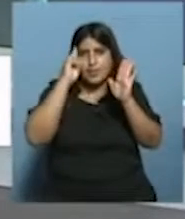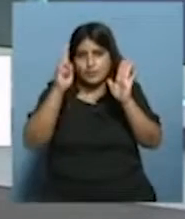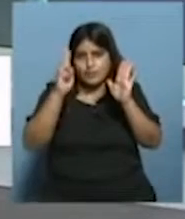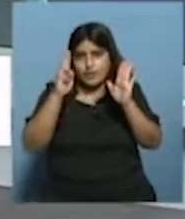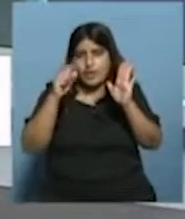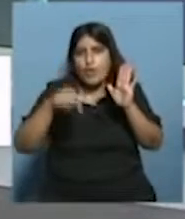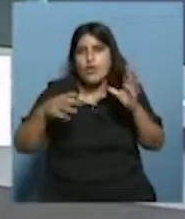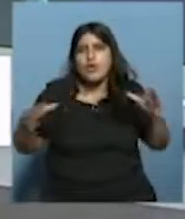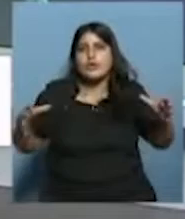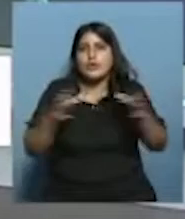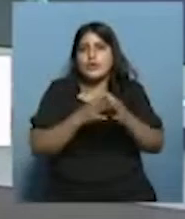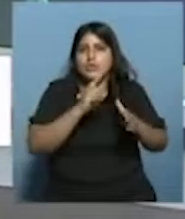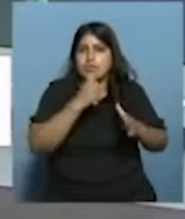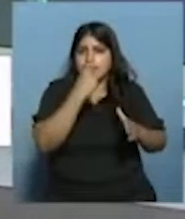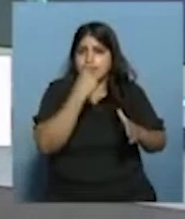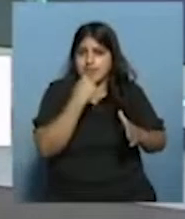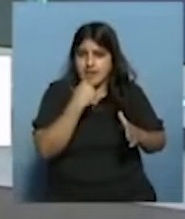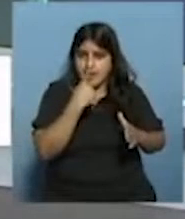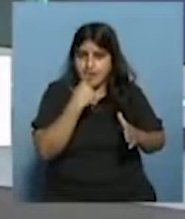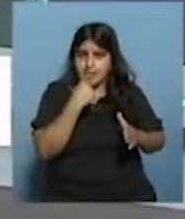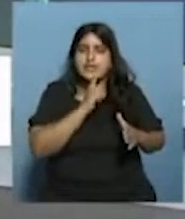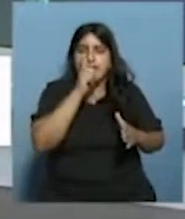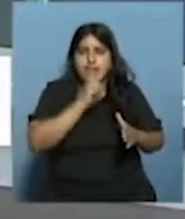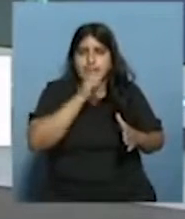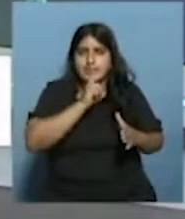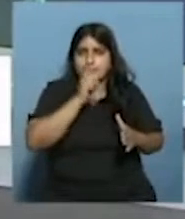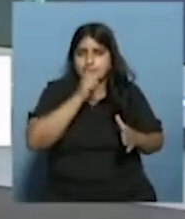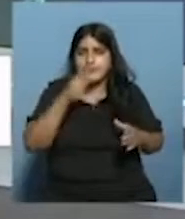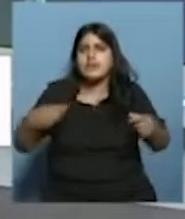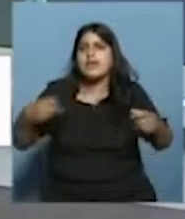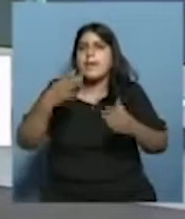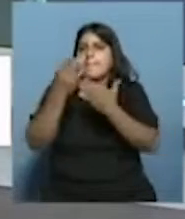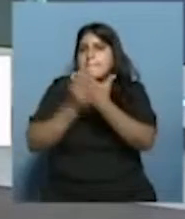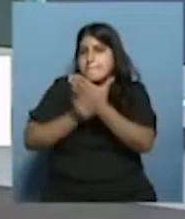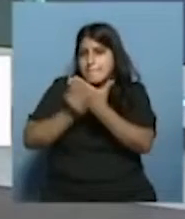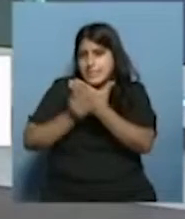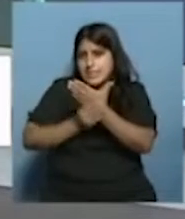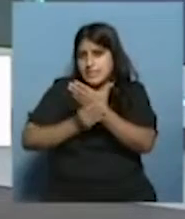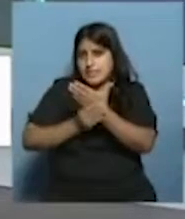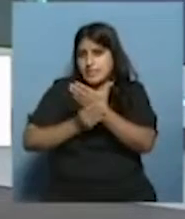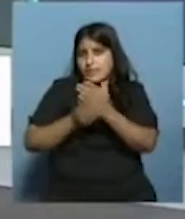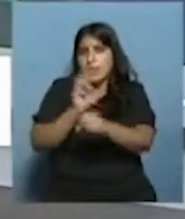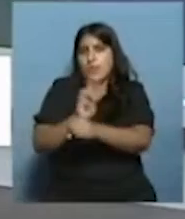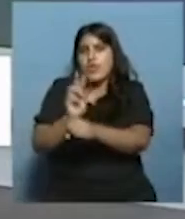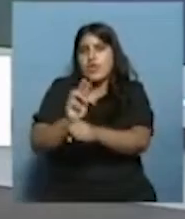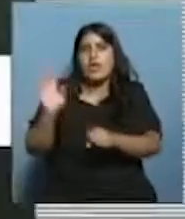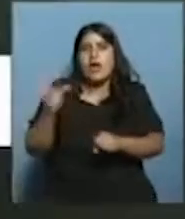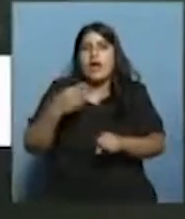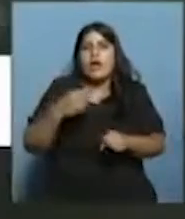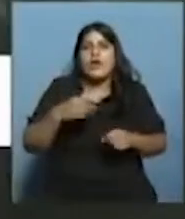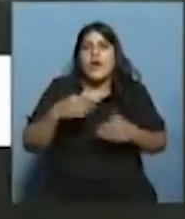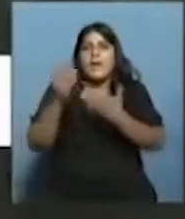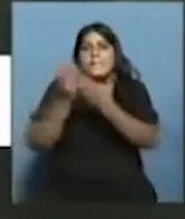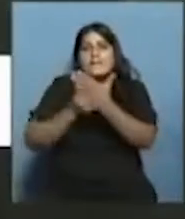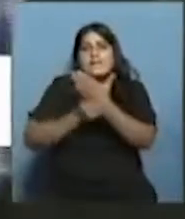el Ministerio de Seguridad y las comparsas, donde se ha llegado a un acuerdo, y para ampliar más detalles estamos con el Ministro